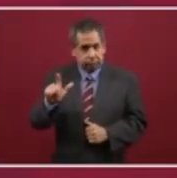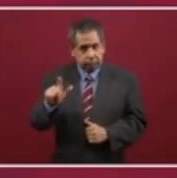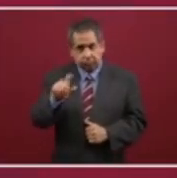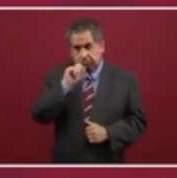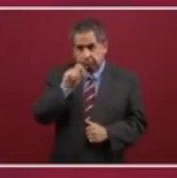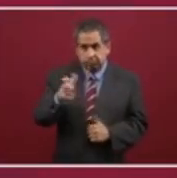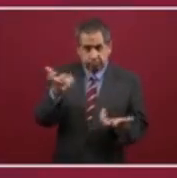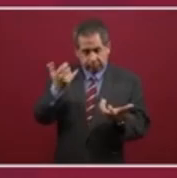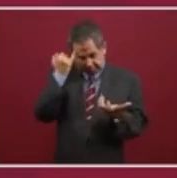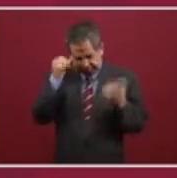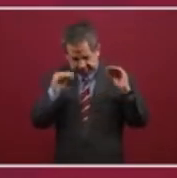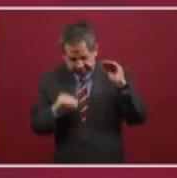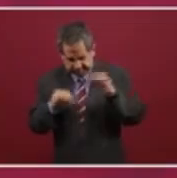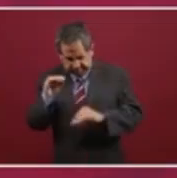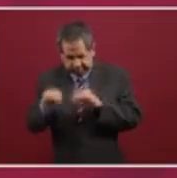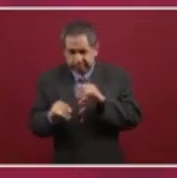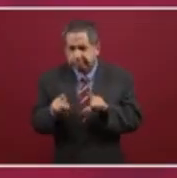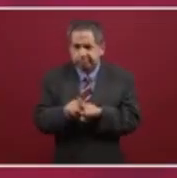elaboró el plan.